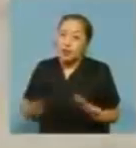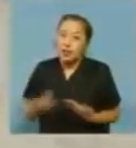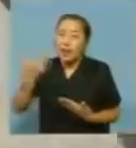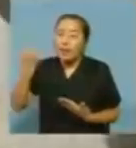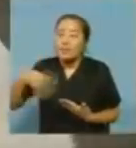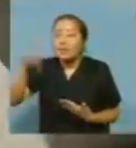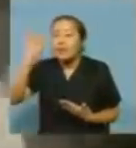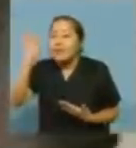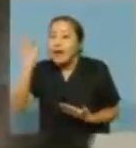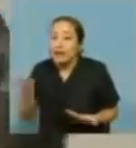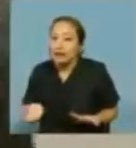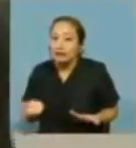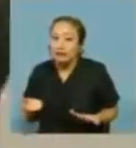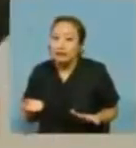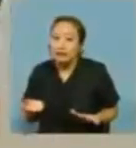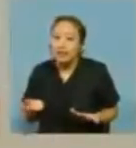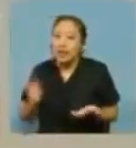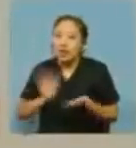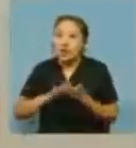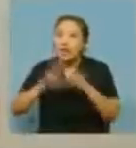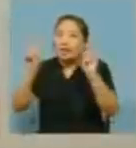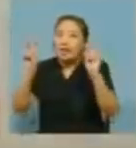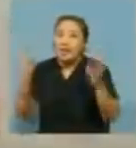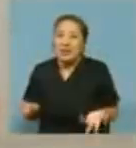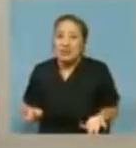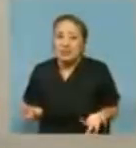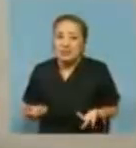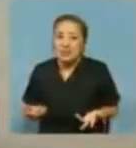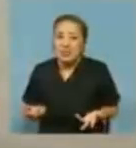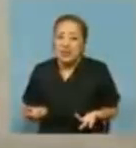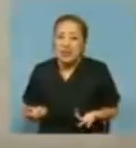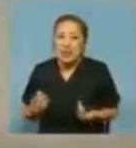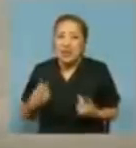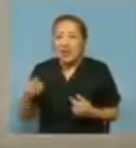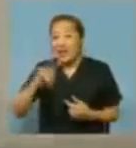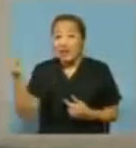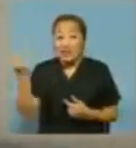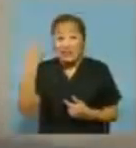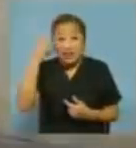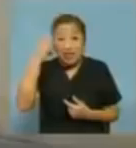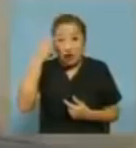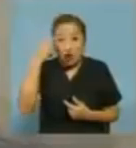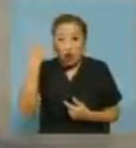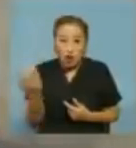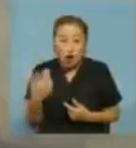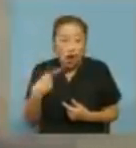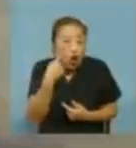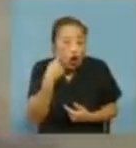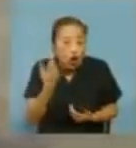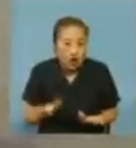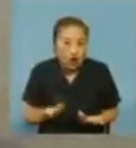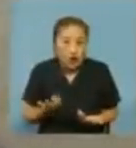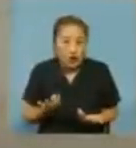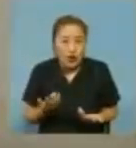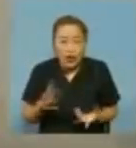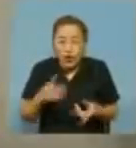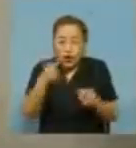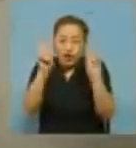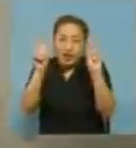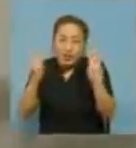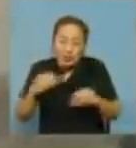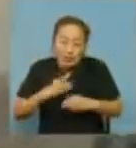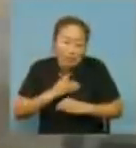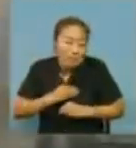tengo conocimiento en relación a este tema, digamos. Yo soy psicólogo y conozco de todos estos